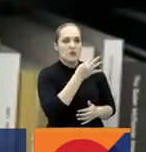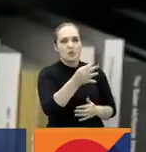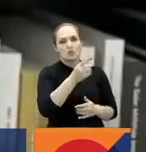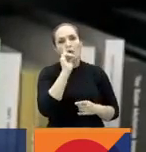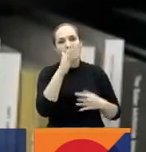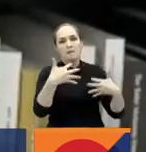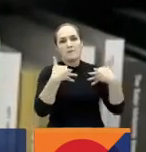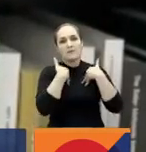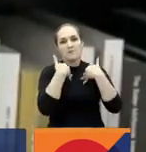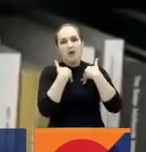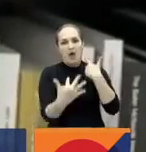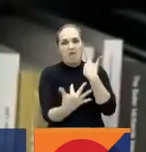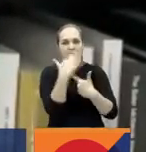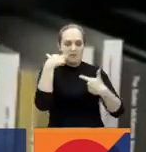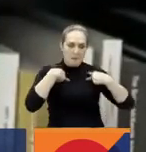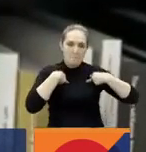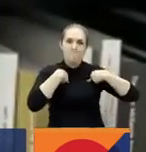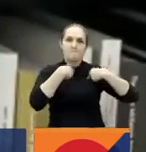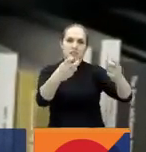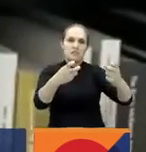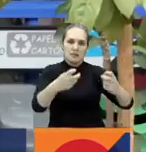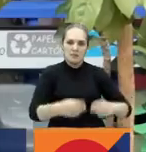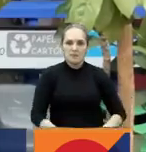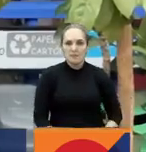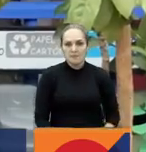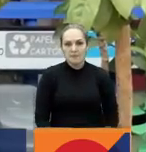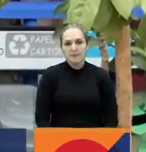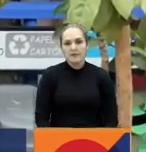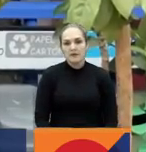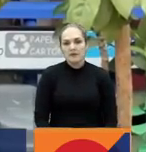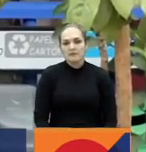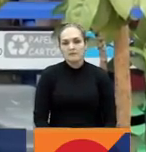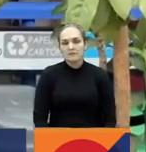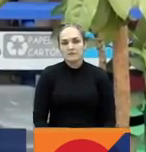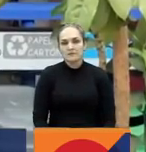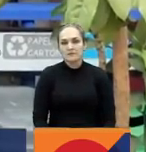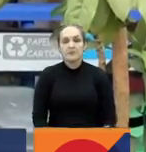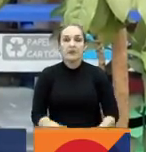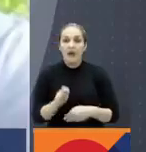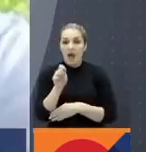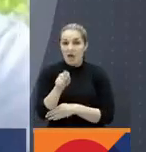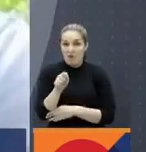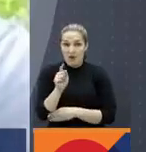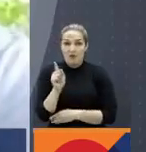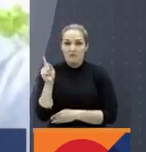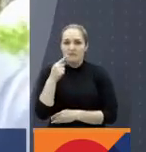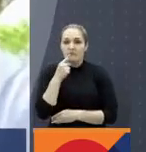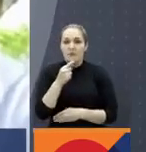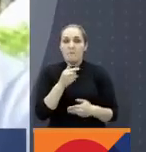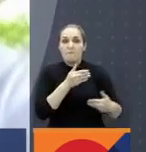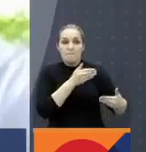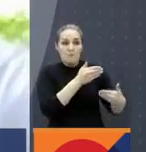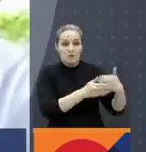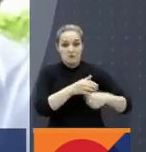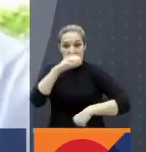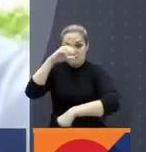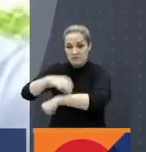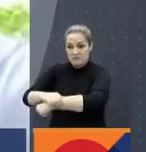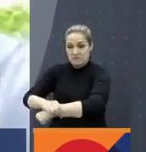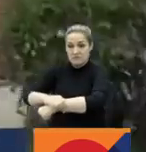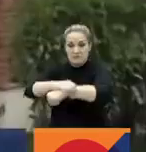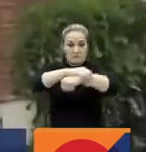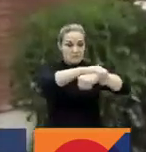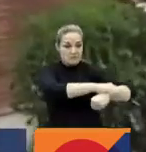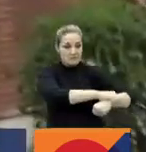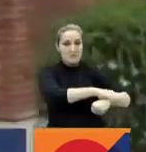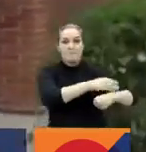por el presunto delito de estafa. Asimismo, el abogado dijo que la legalización de esta captura del supuesto estafador